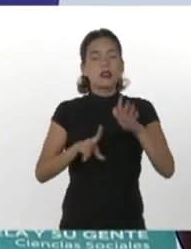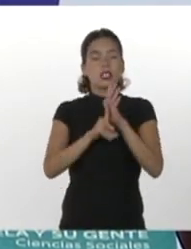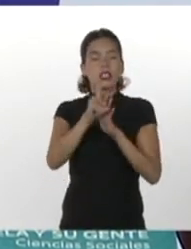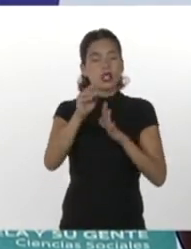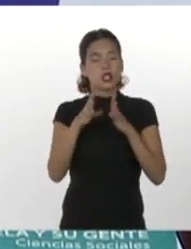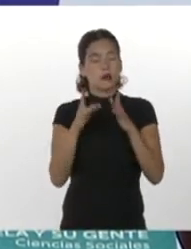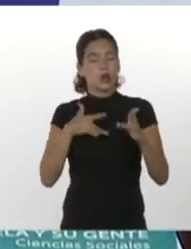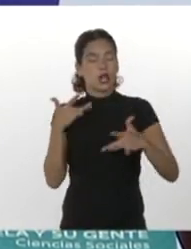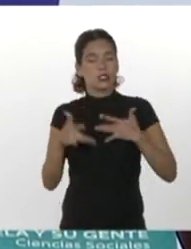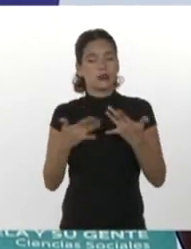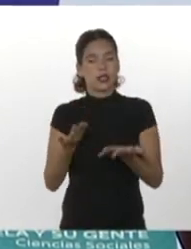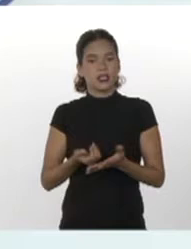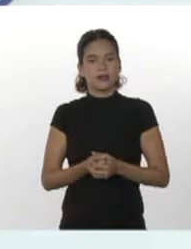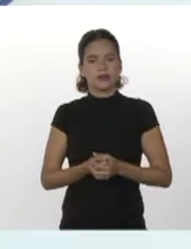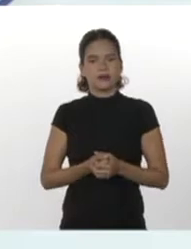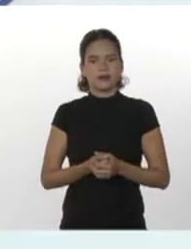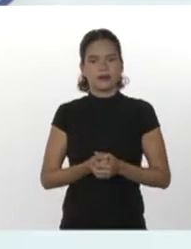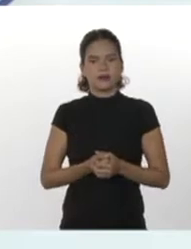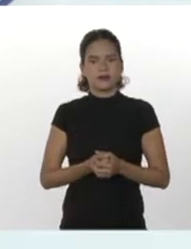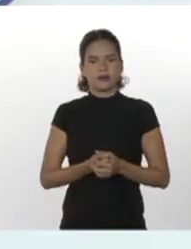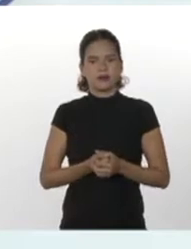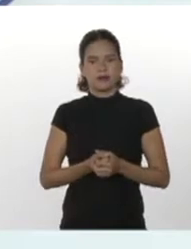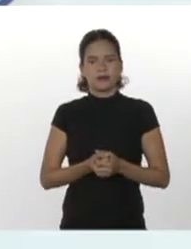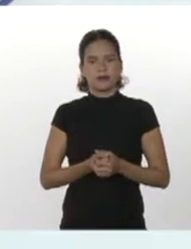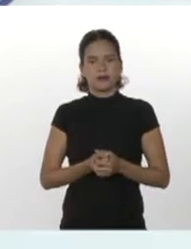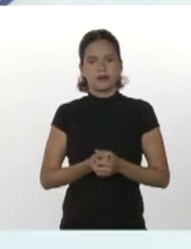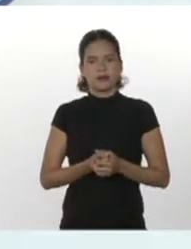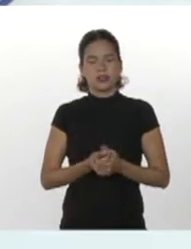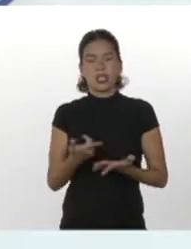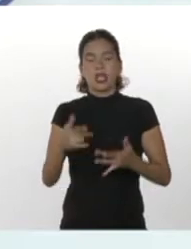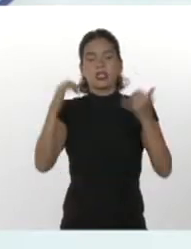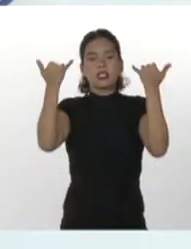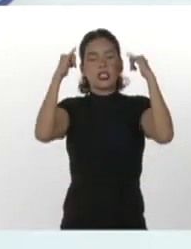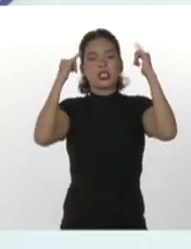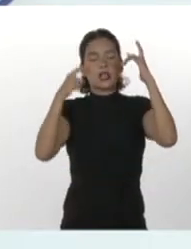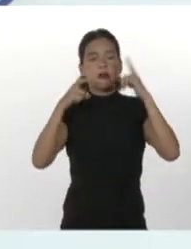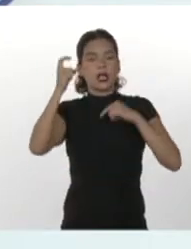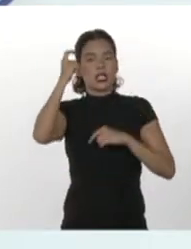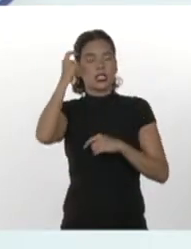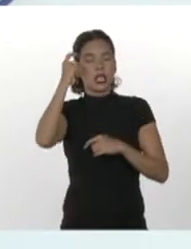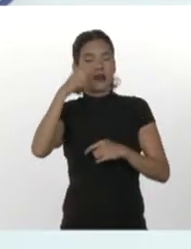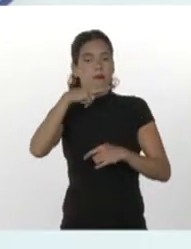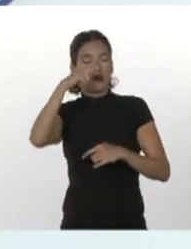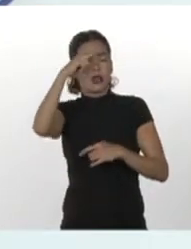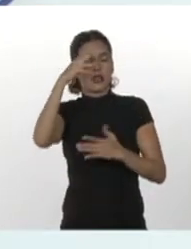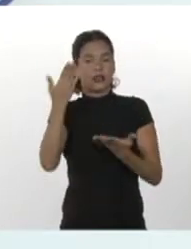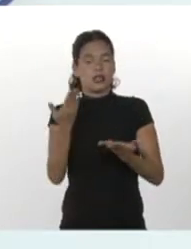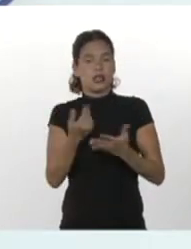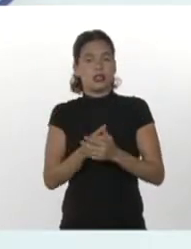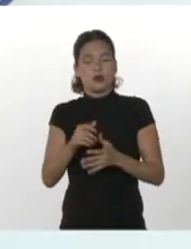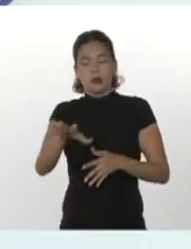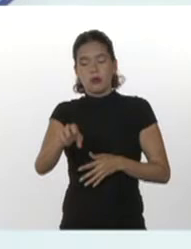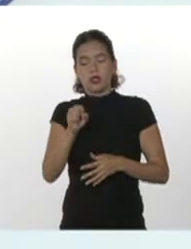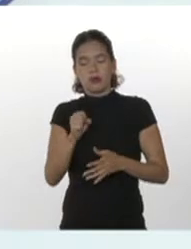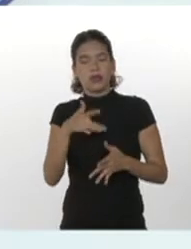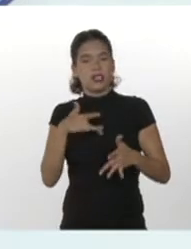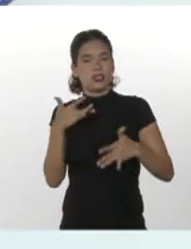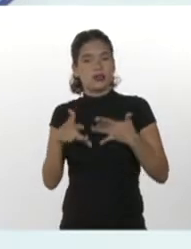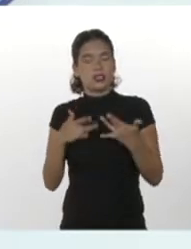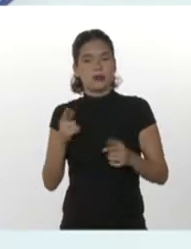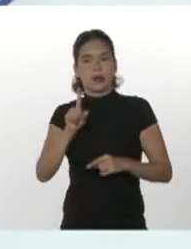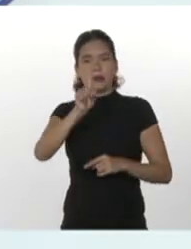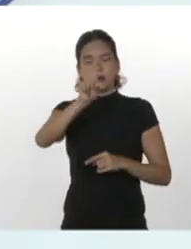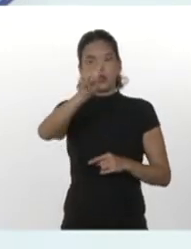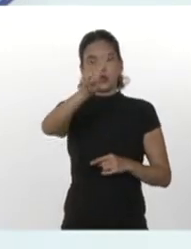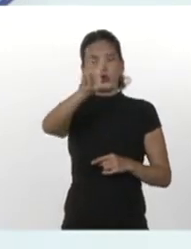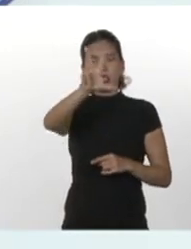desarrollamos las actividades? Bueno, fíjate, próximamente se celebra el Día del Padre, entonces vamos a tomar estas actividades para nuestros niños de